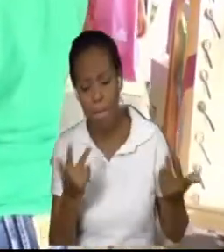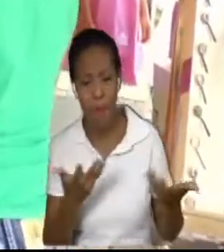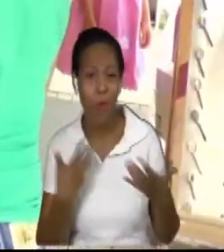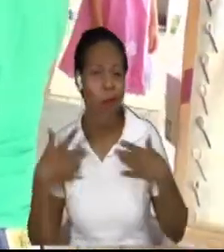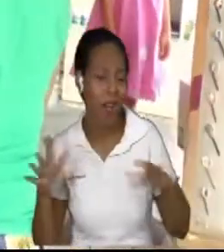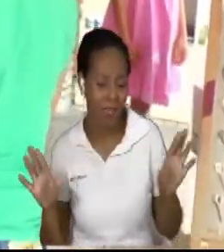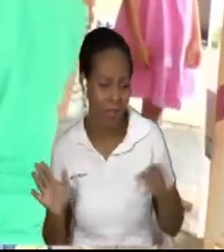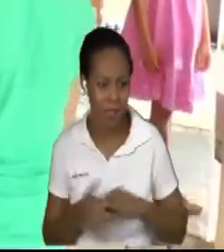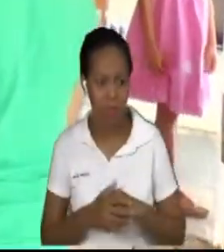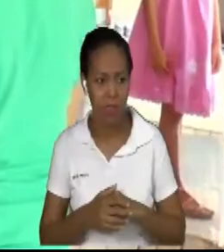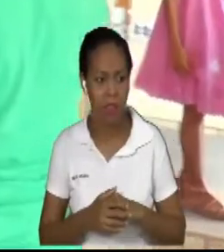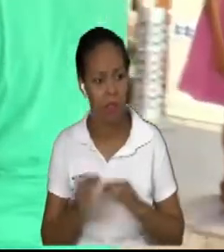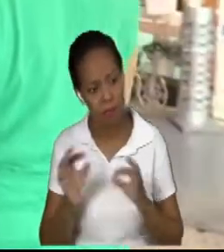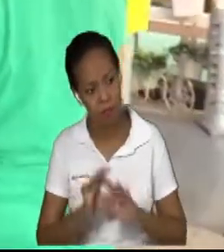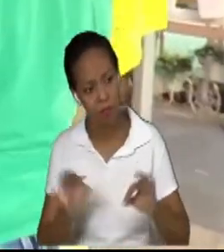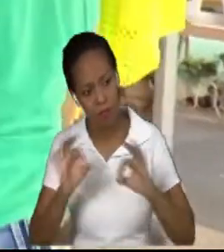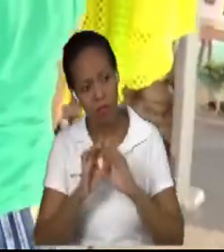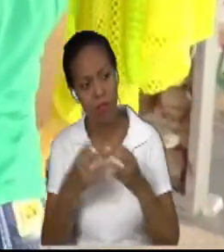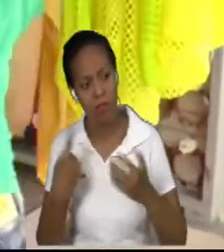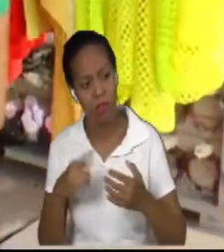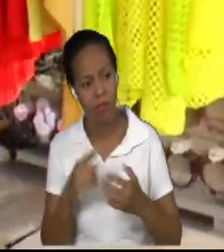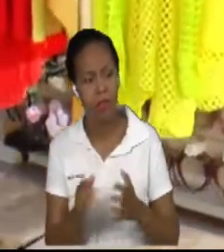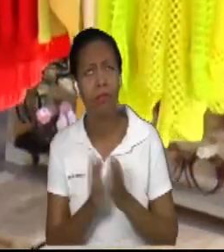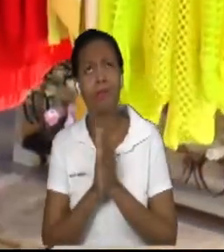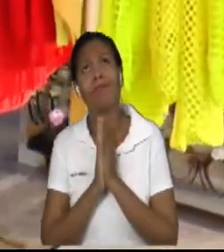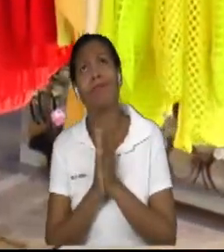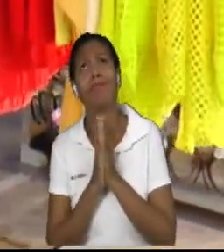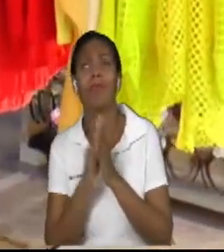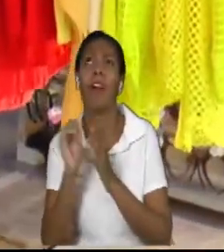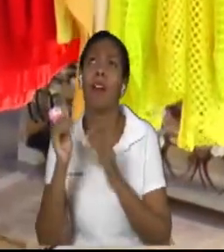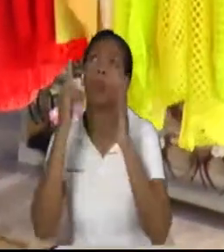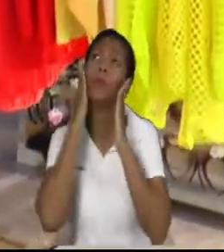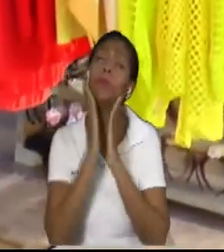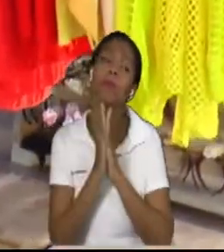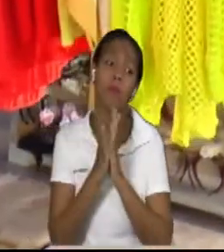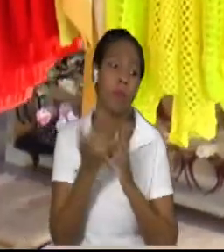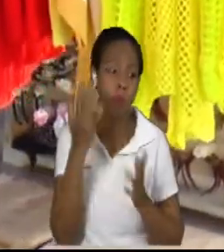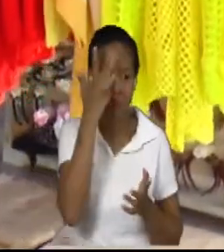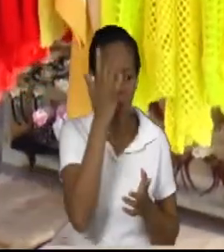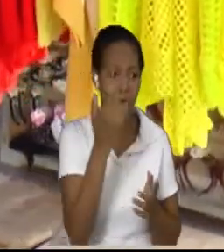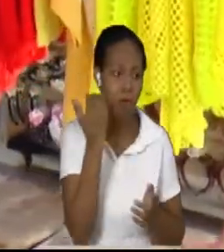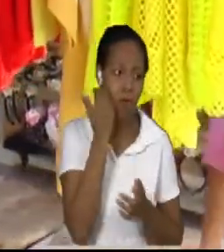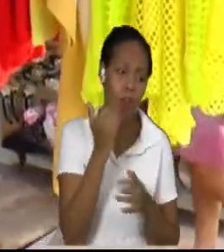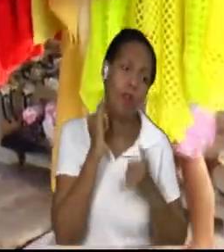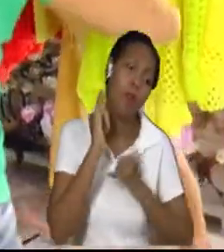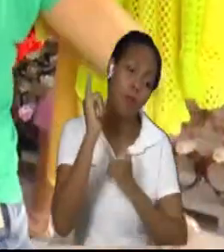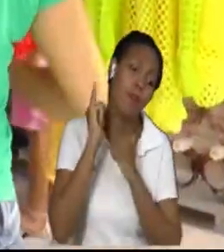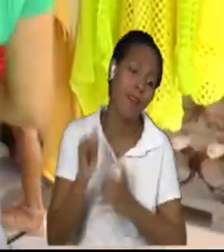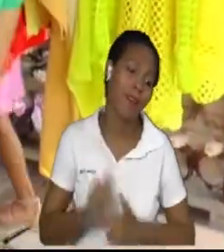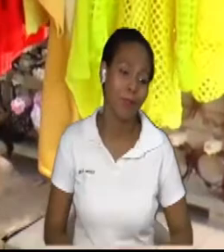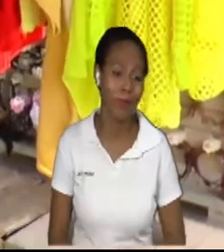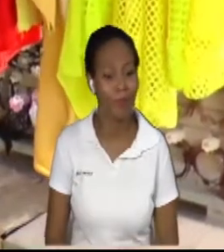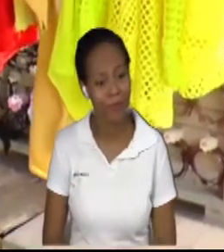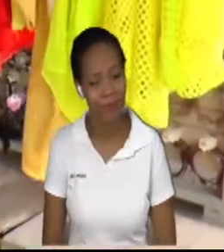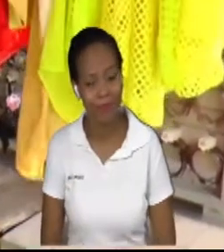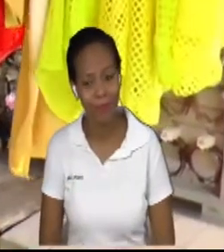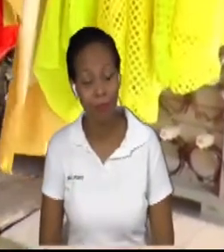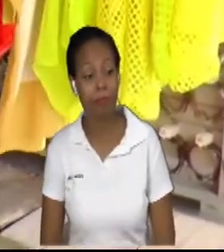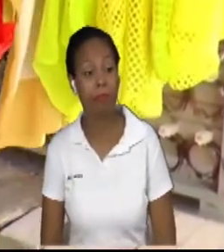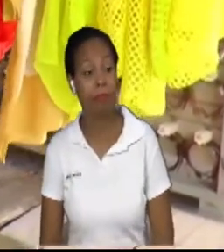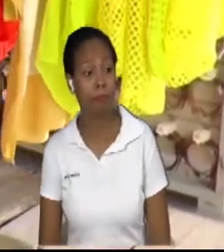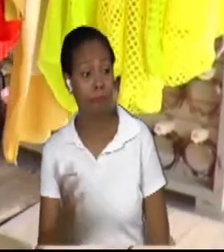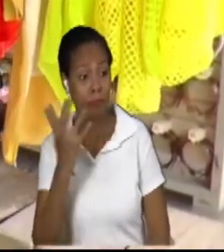importante mirar al cielo y mirarla a ella como mujer que somos. Sandra, a mí no me queda sino darle gracias por esas palabras tan bonitas. Yo sé